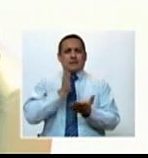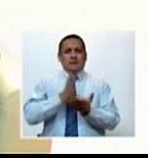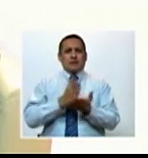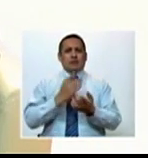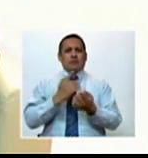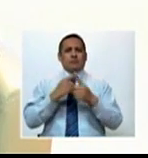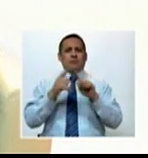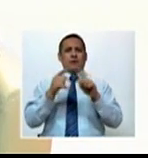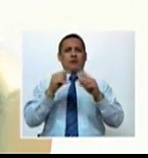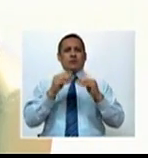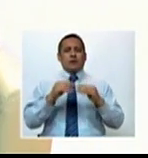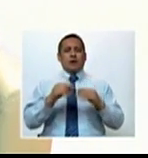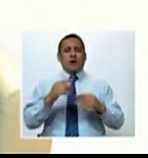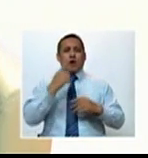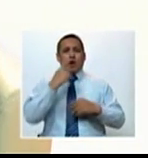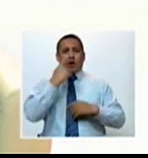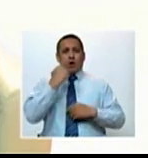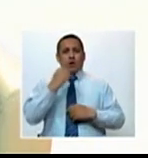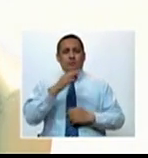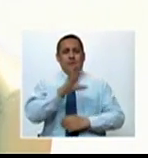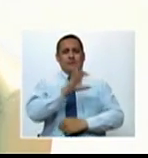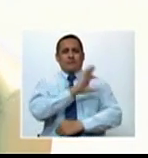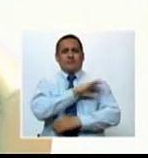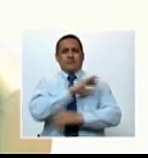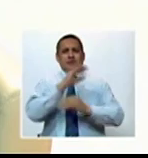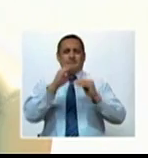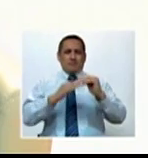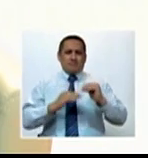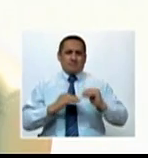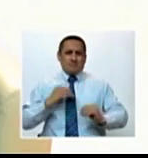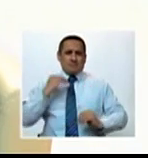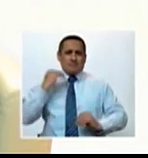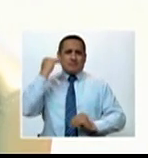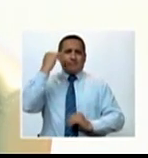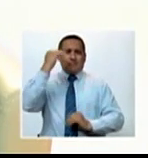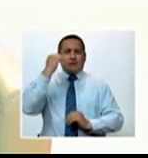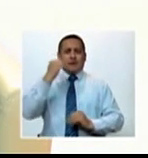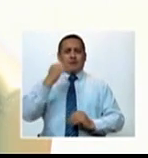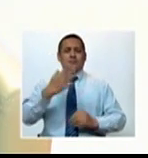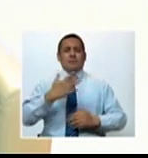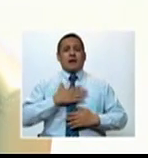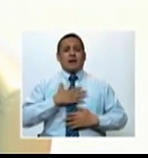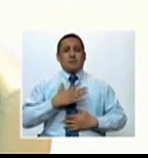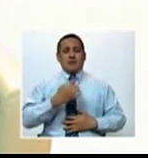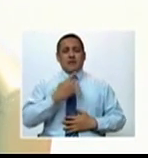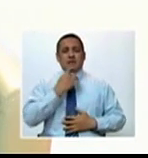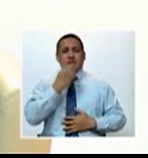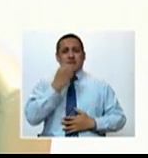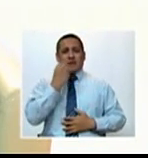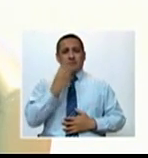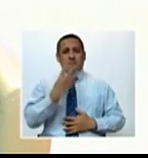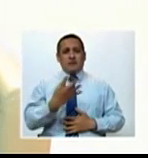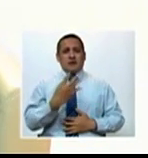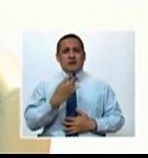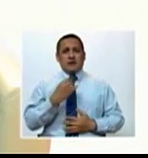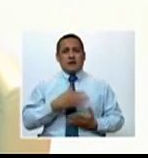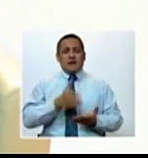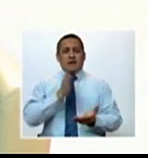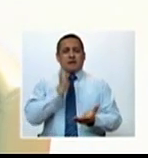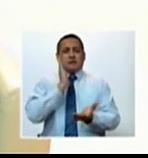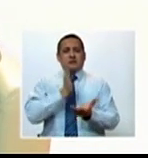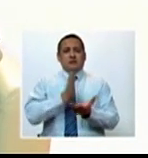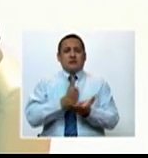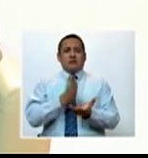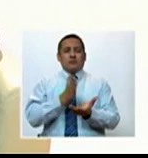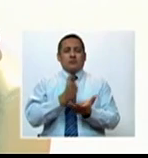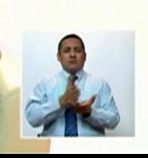supremo dijo no, para mí está bien la pena impuesta.